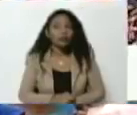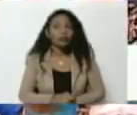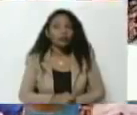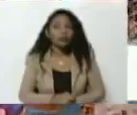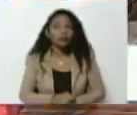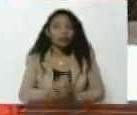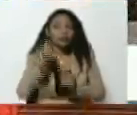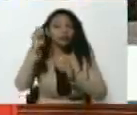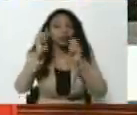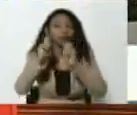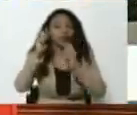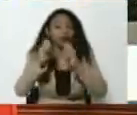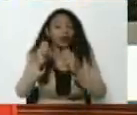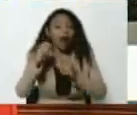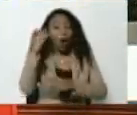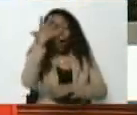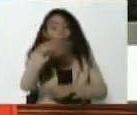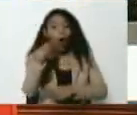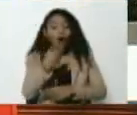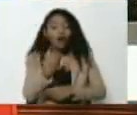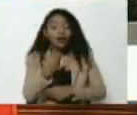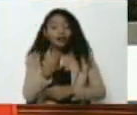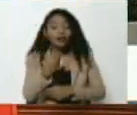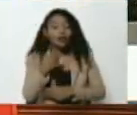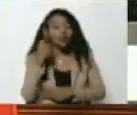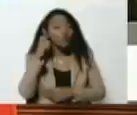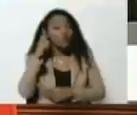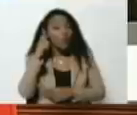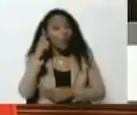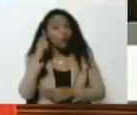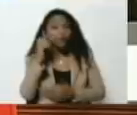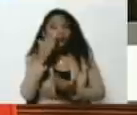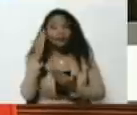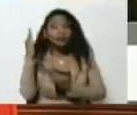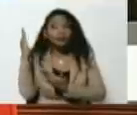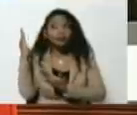La diputada joven Robexa Poleo.